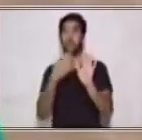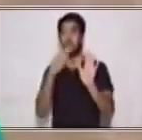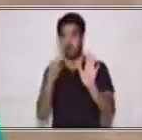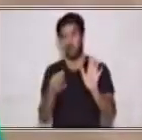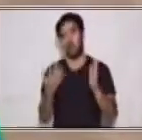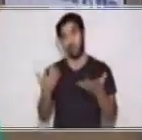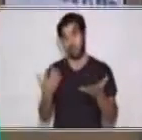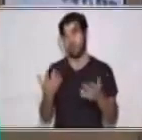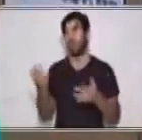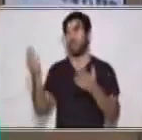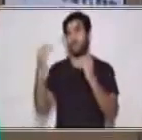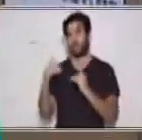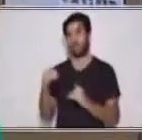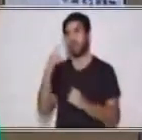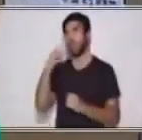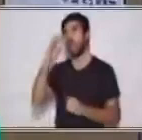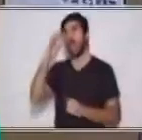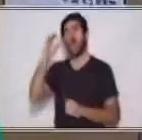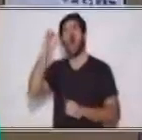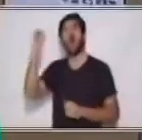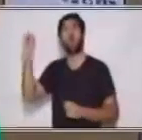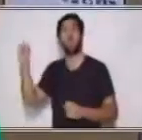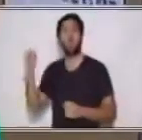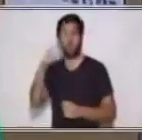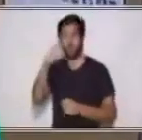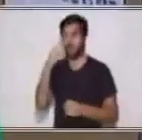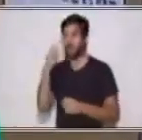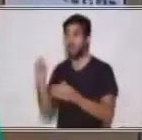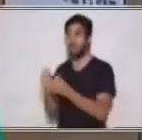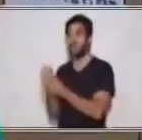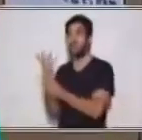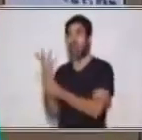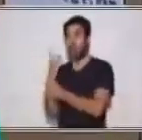opinión. ¿Cómo te parece esta flor?